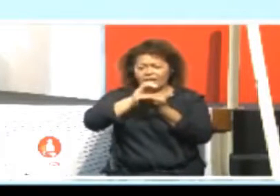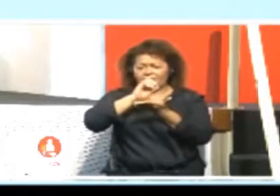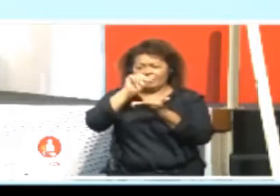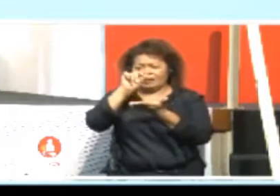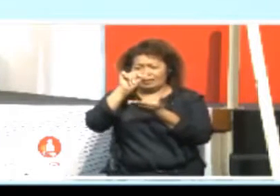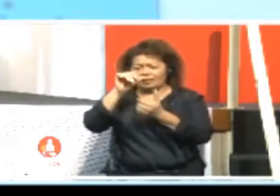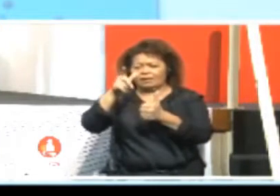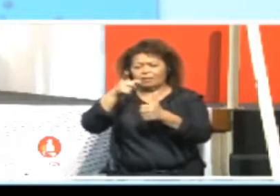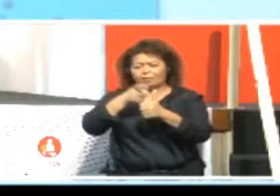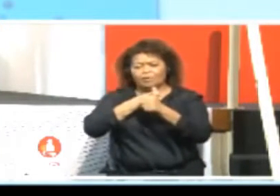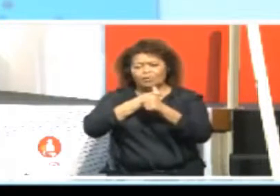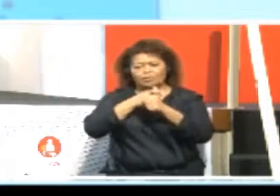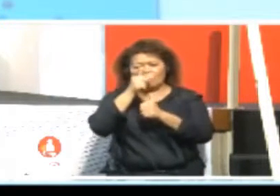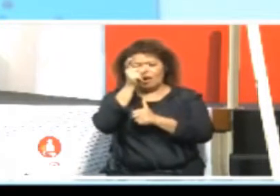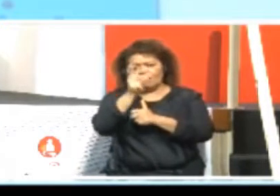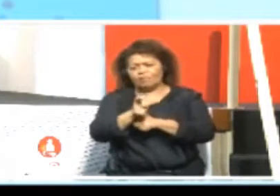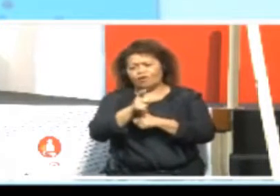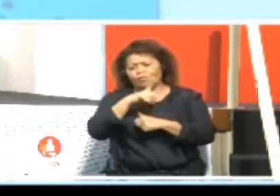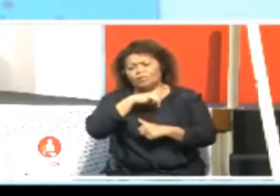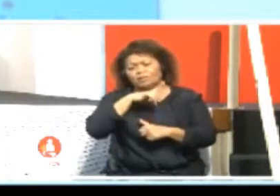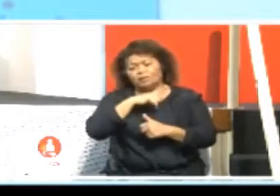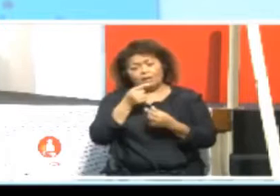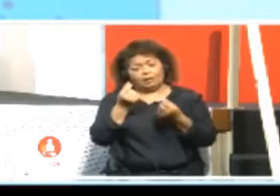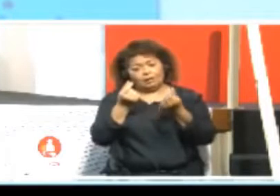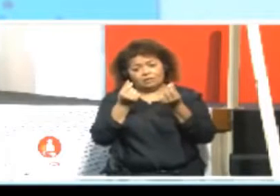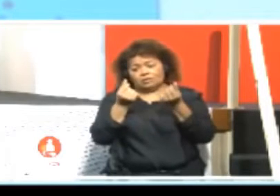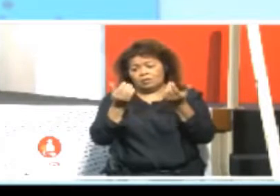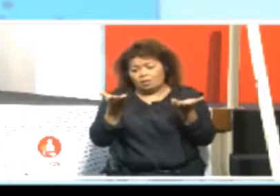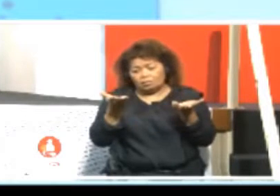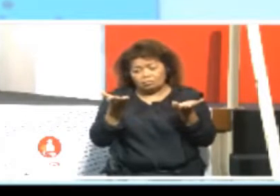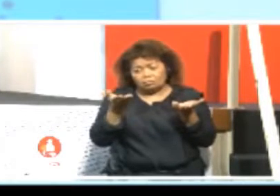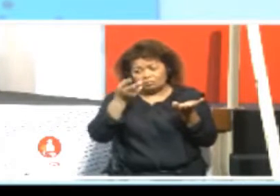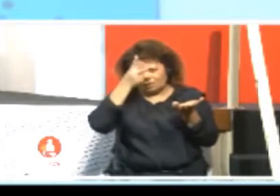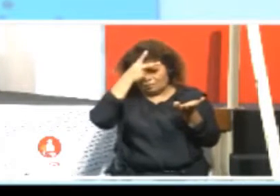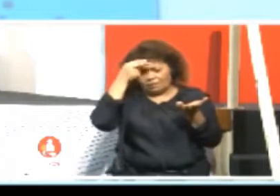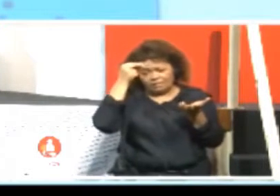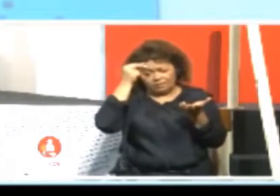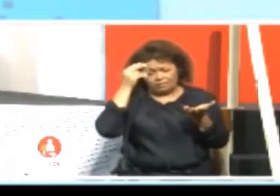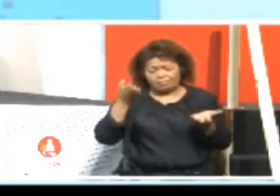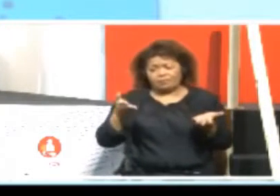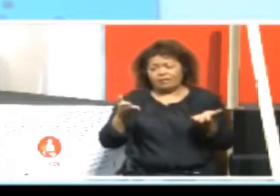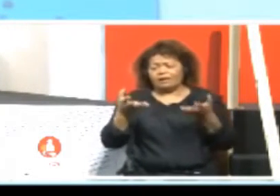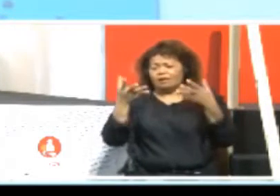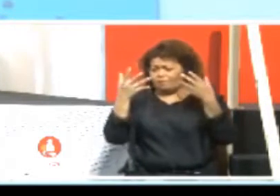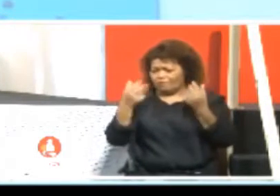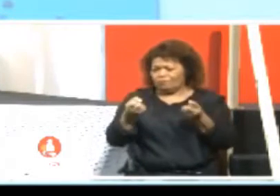independencia fiscal. ¿Ok? Bueno, vamos a ver cómo es promover la